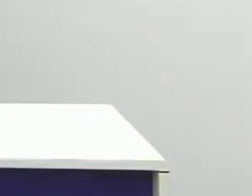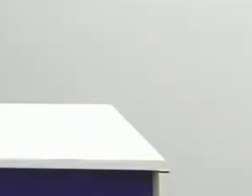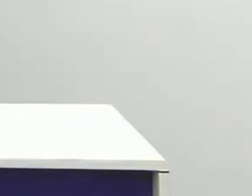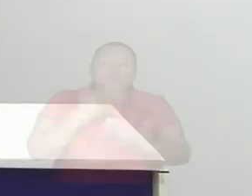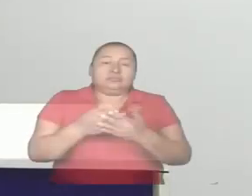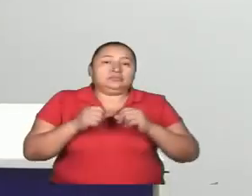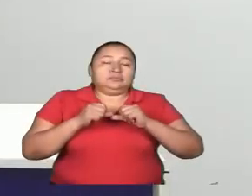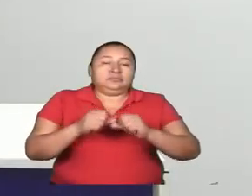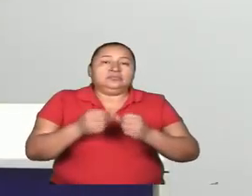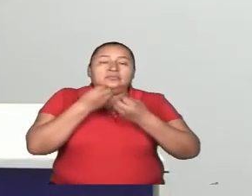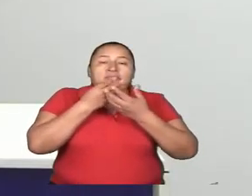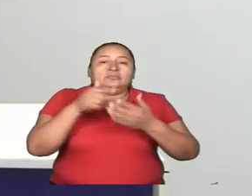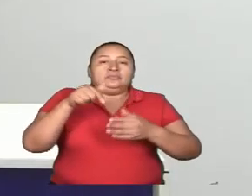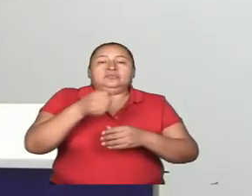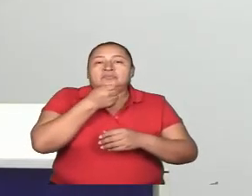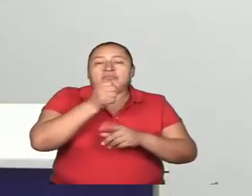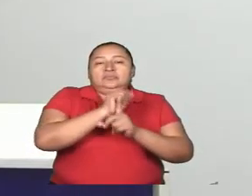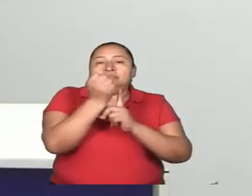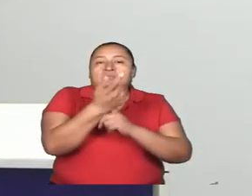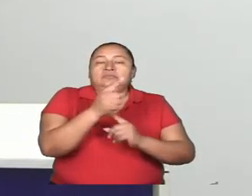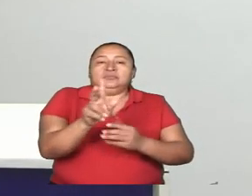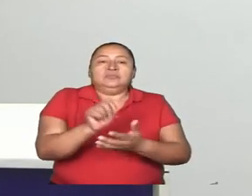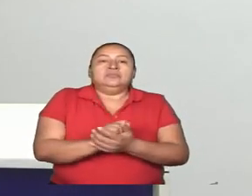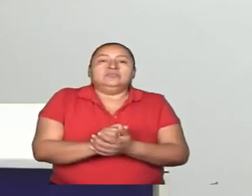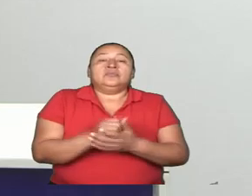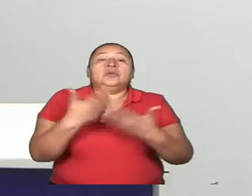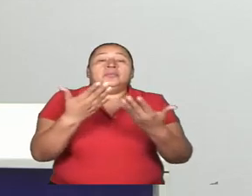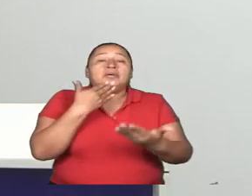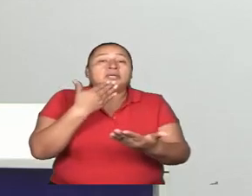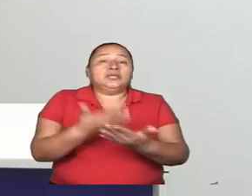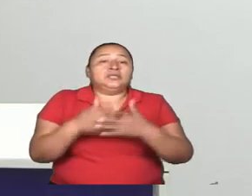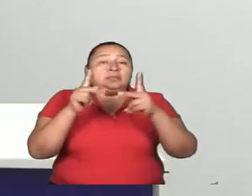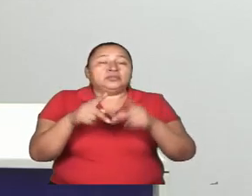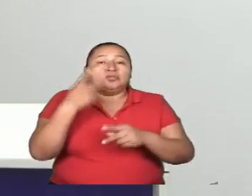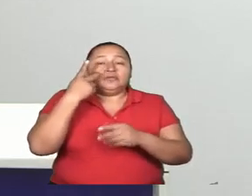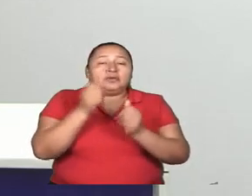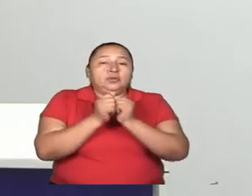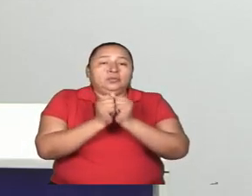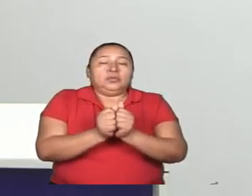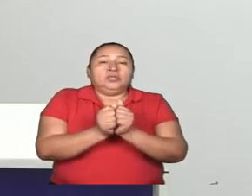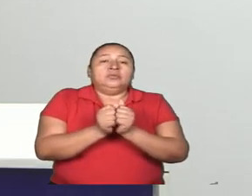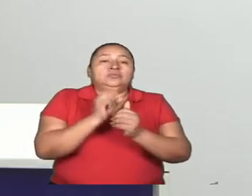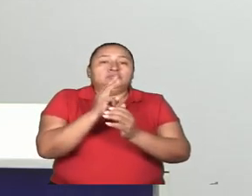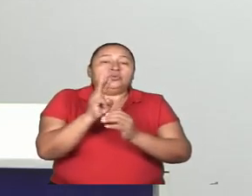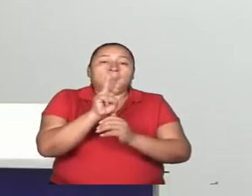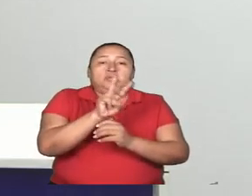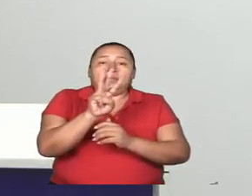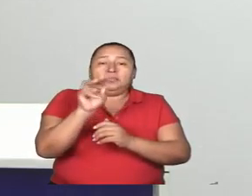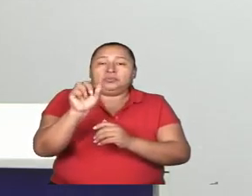Gracias por continuar informándose a través de Noticias Asamblea TV. También agradecemos a quienes nos acompañan a través de nuestro sitio web